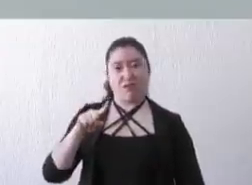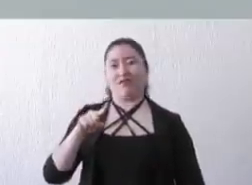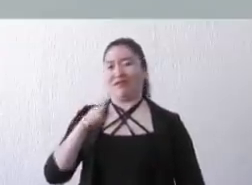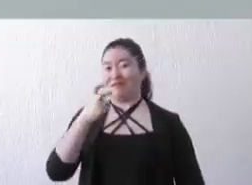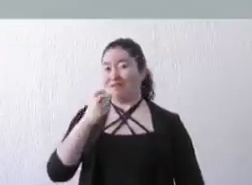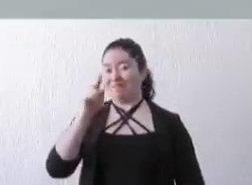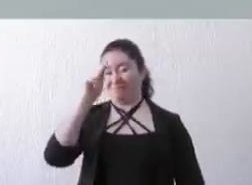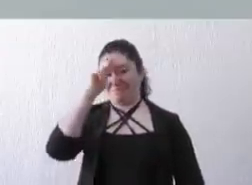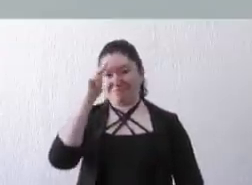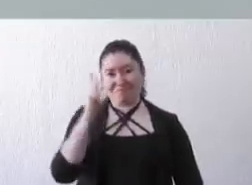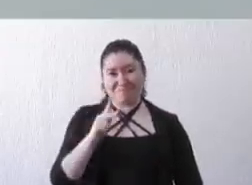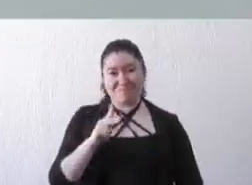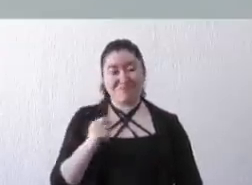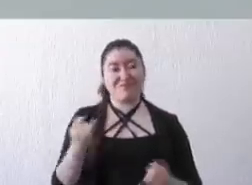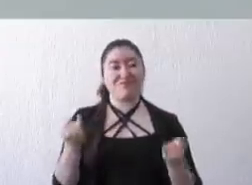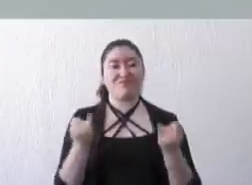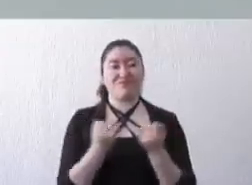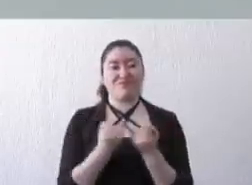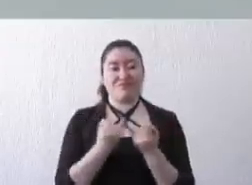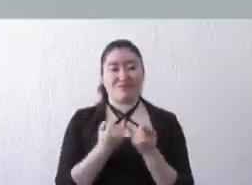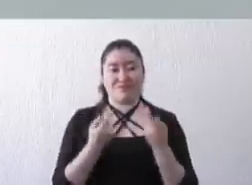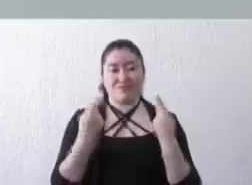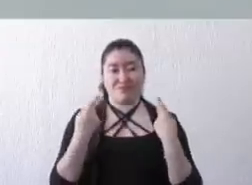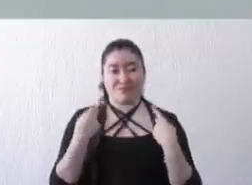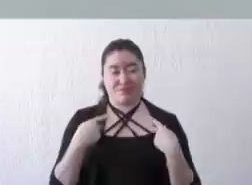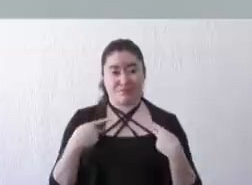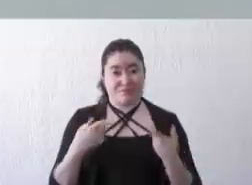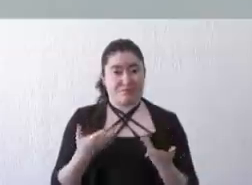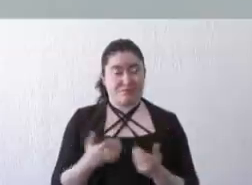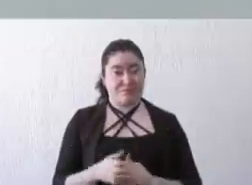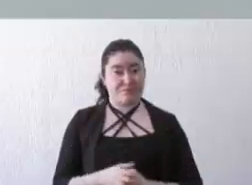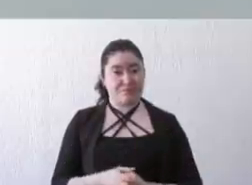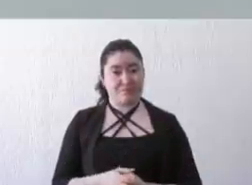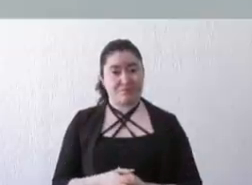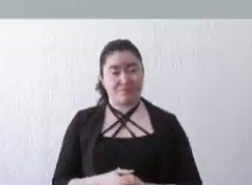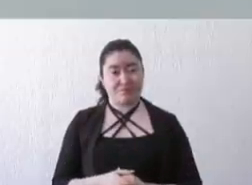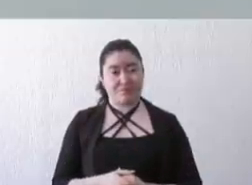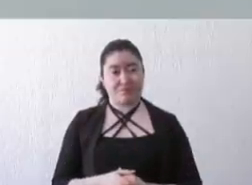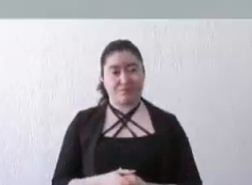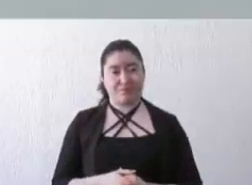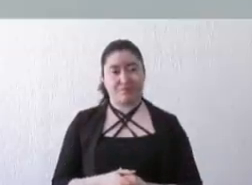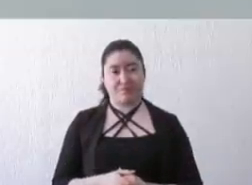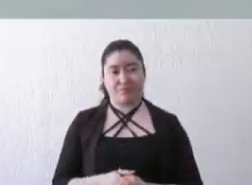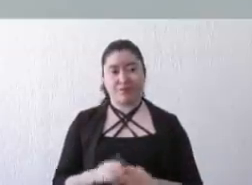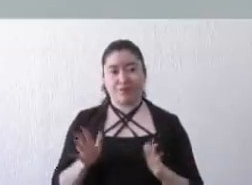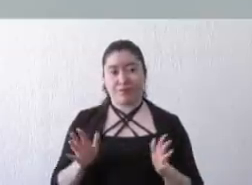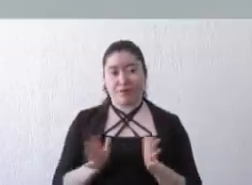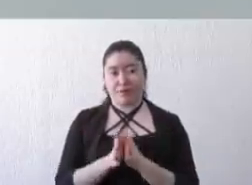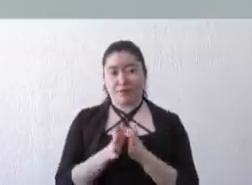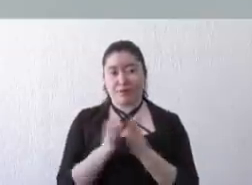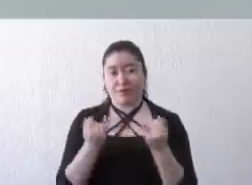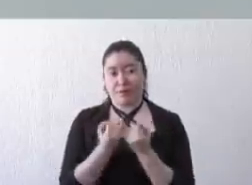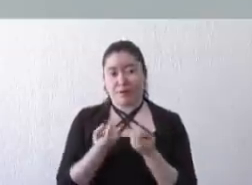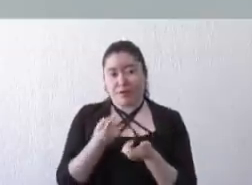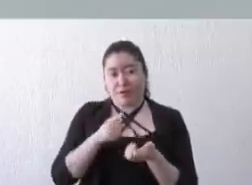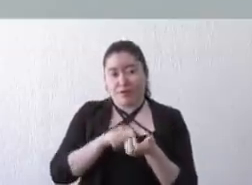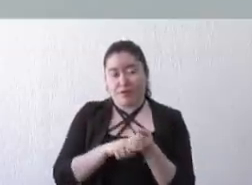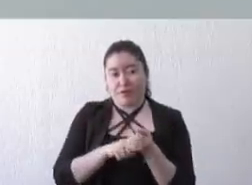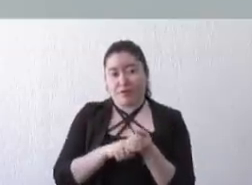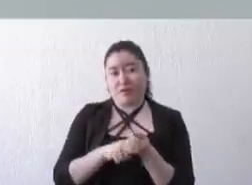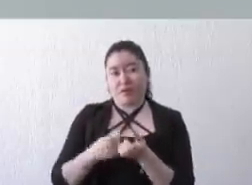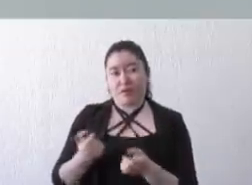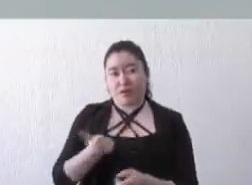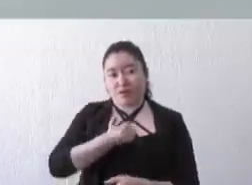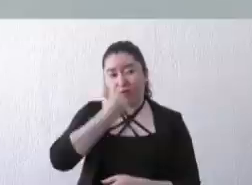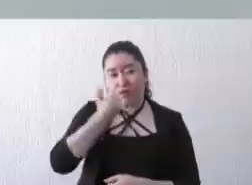viniendo del movimiento estudiantil, en mi caso, o habiendo participado en movimientos estudiantiles, y reconociendo